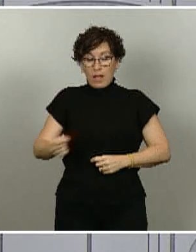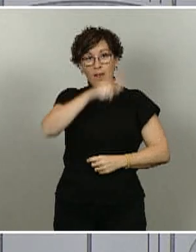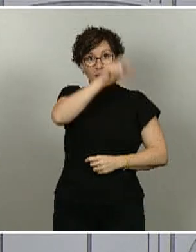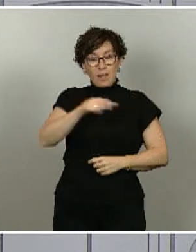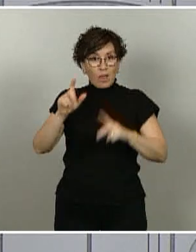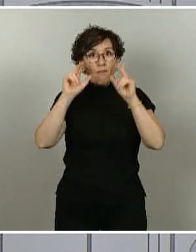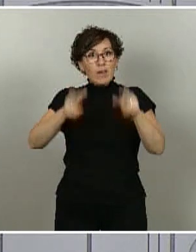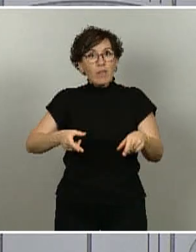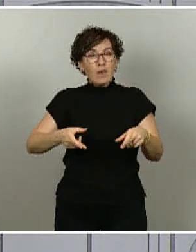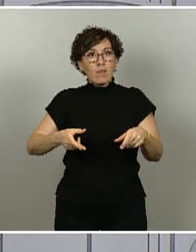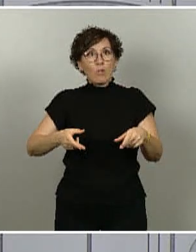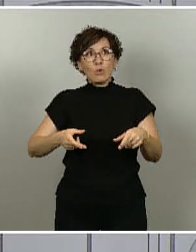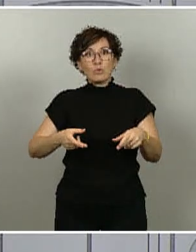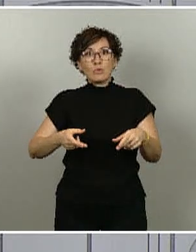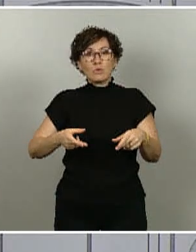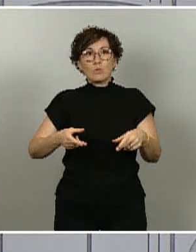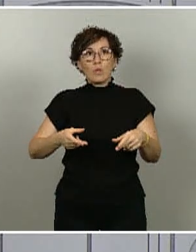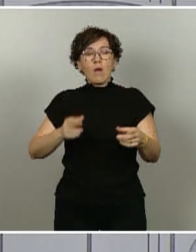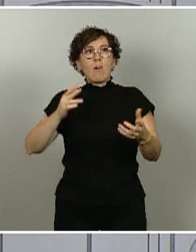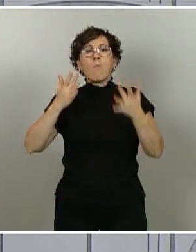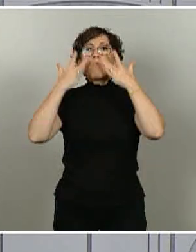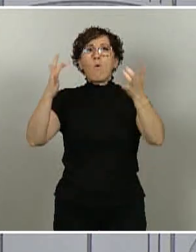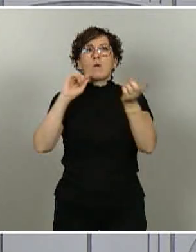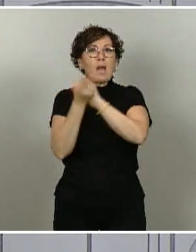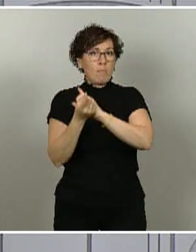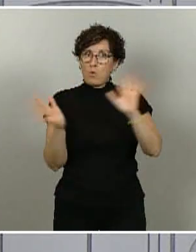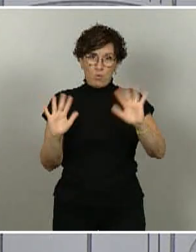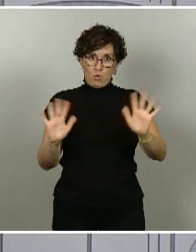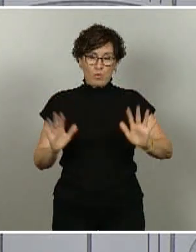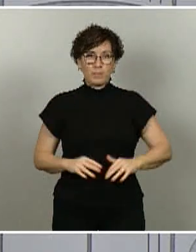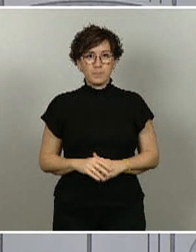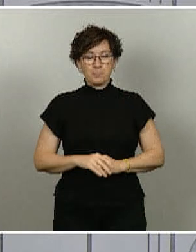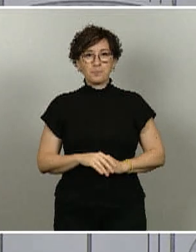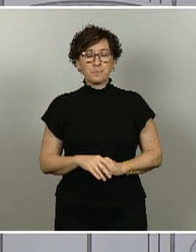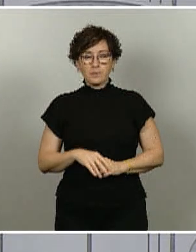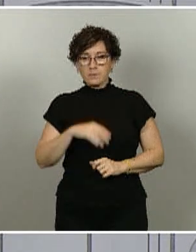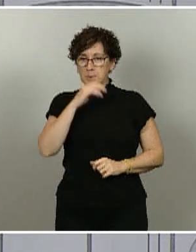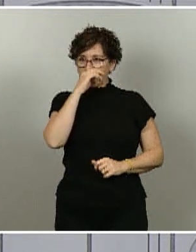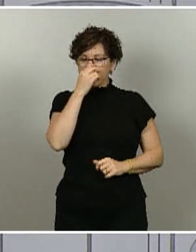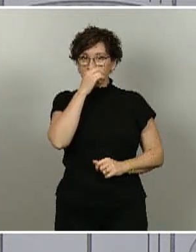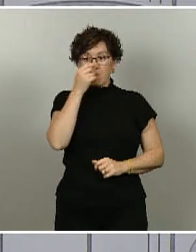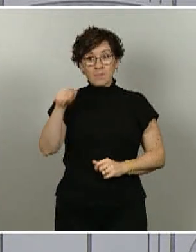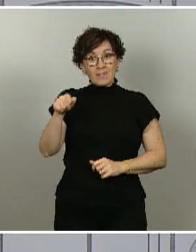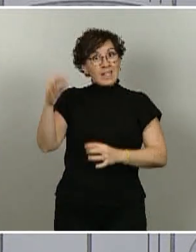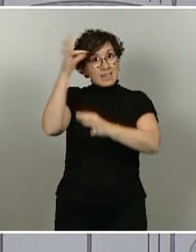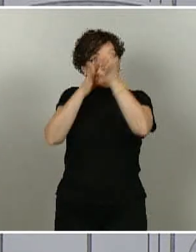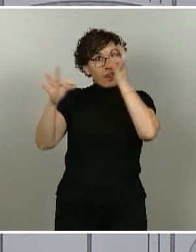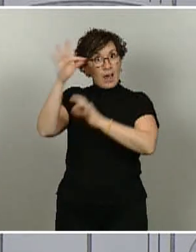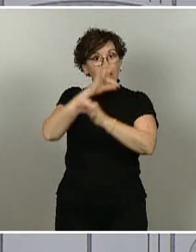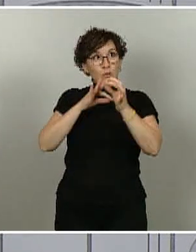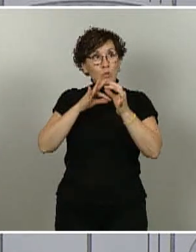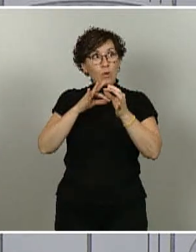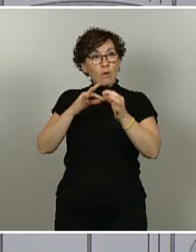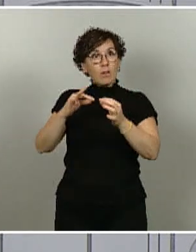no hacen un cambio fundamental. Y desde luego este dato no nos modifica lo que ahora nos interesa, que